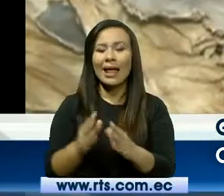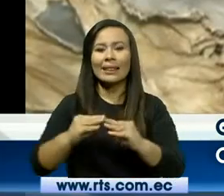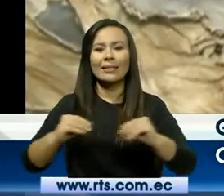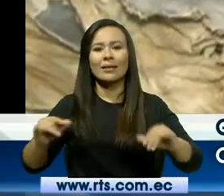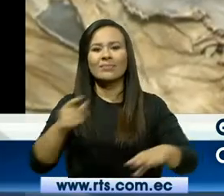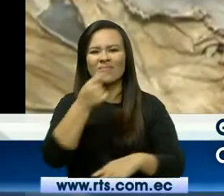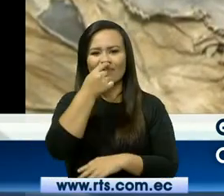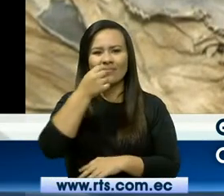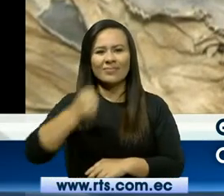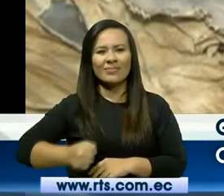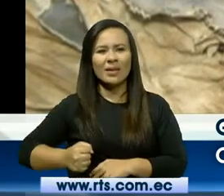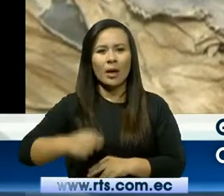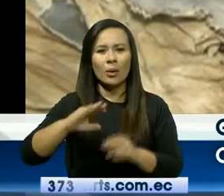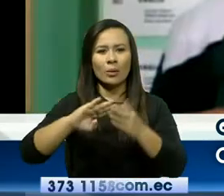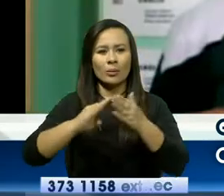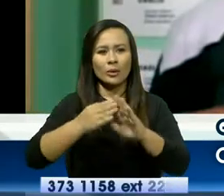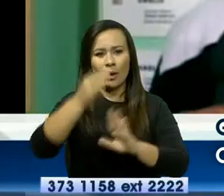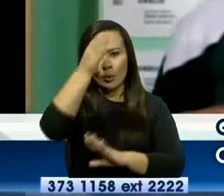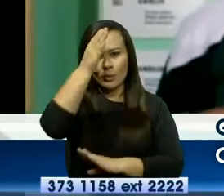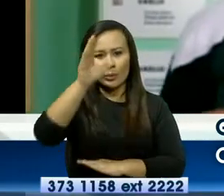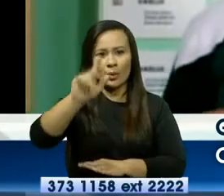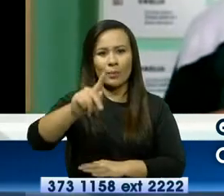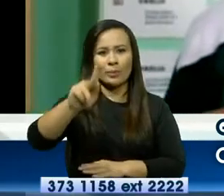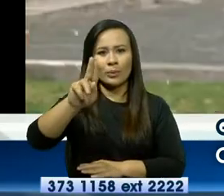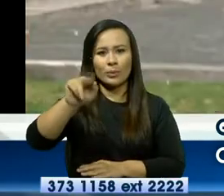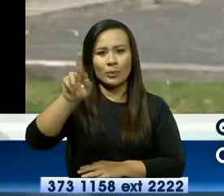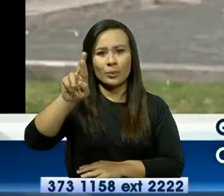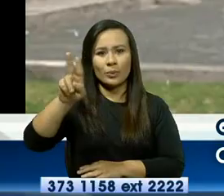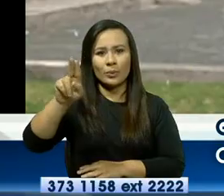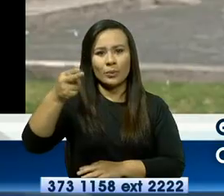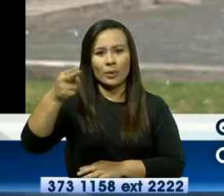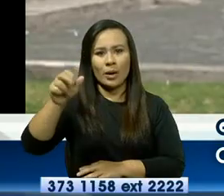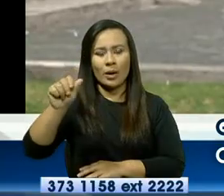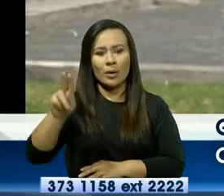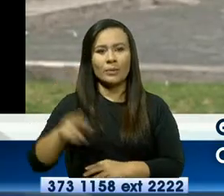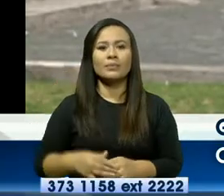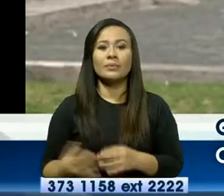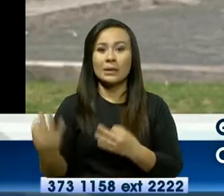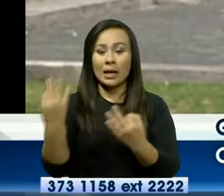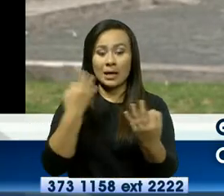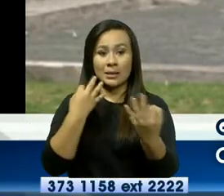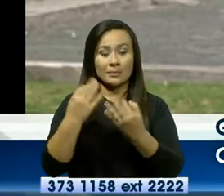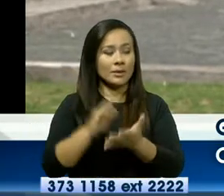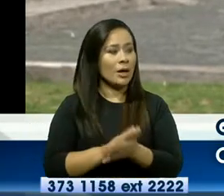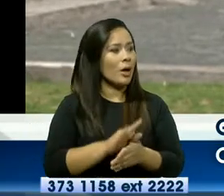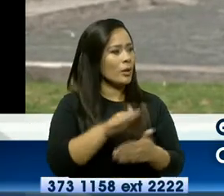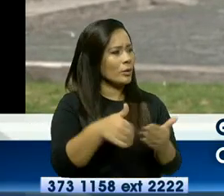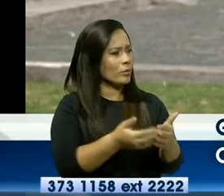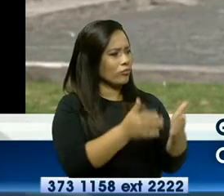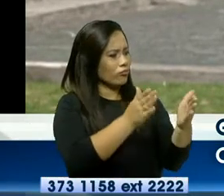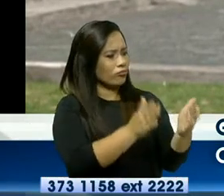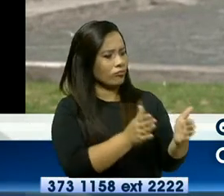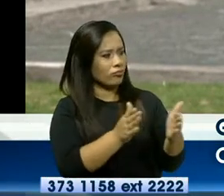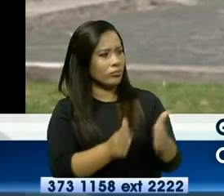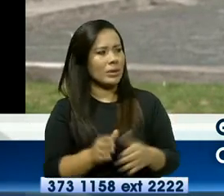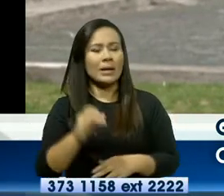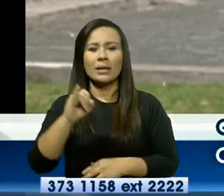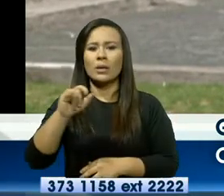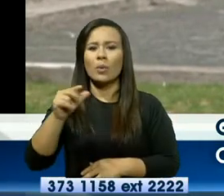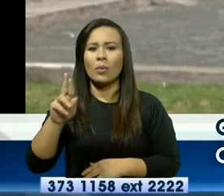puruá a lo todo lo largo de lo que es el Igualata, que está acá a